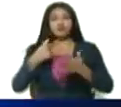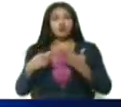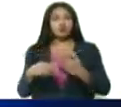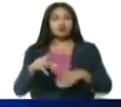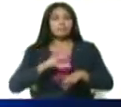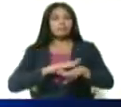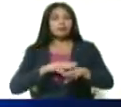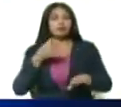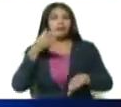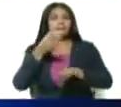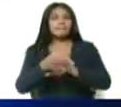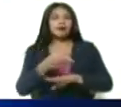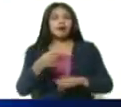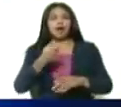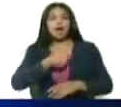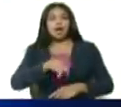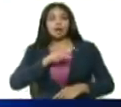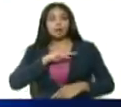para España.